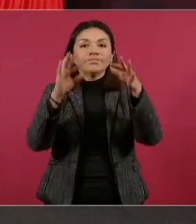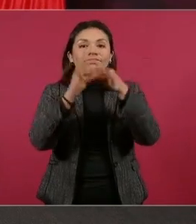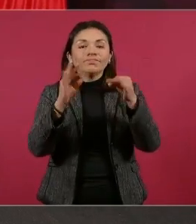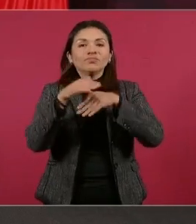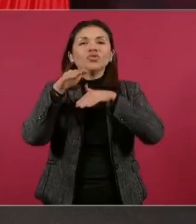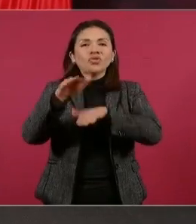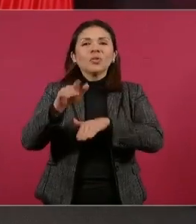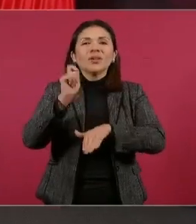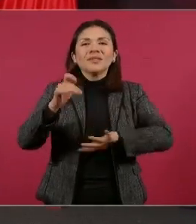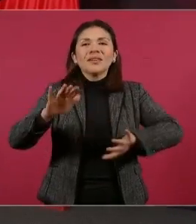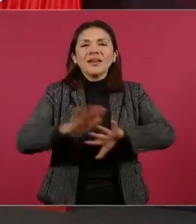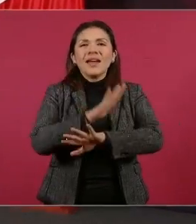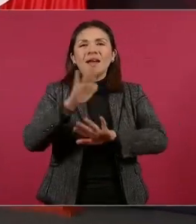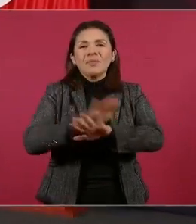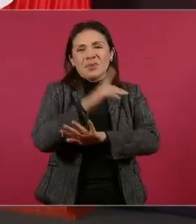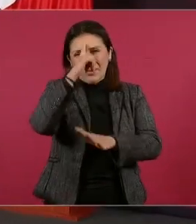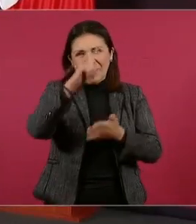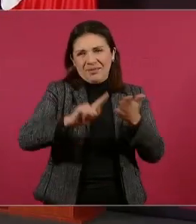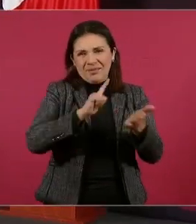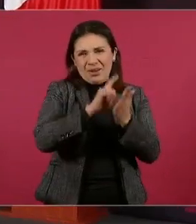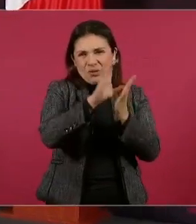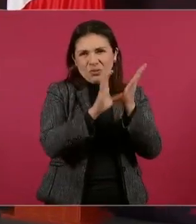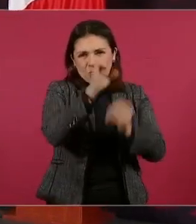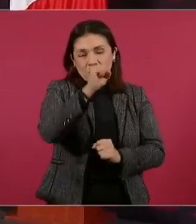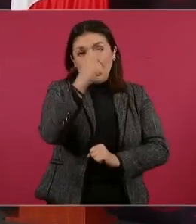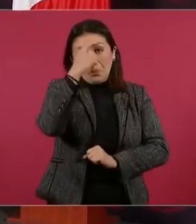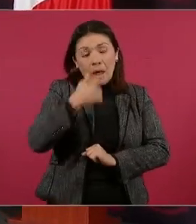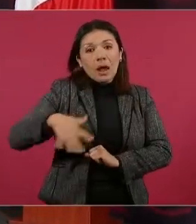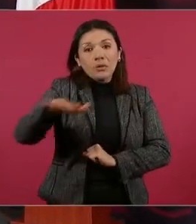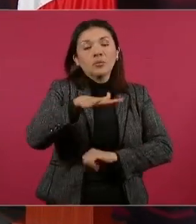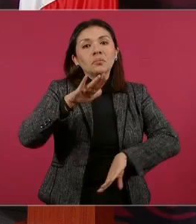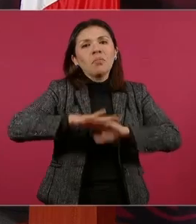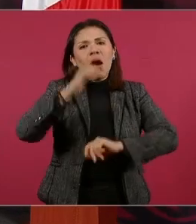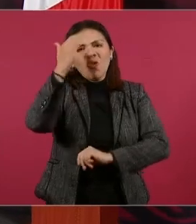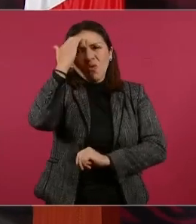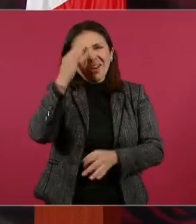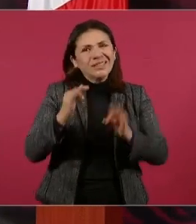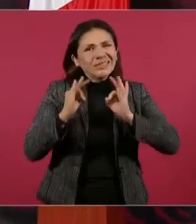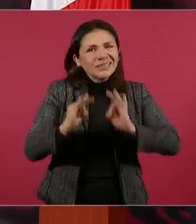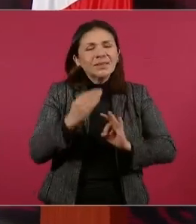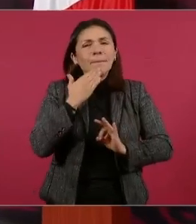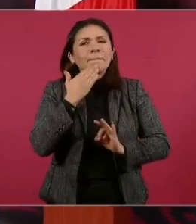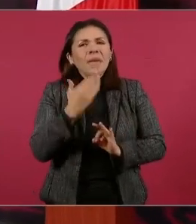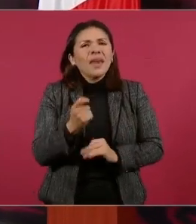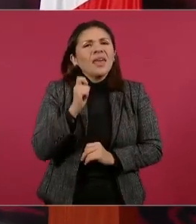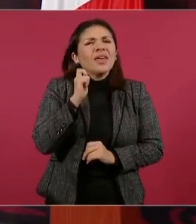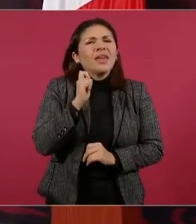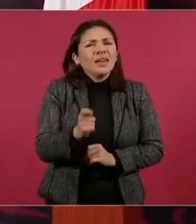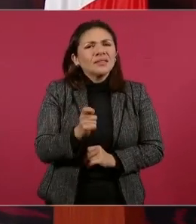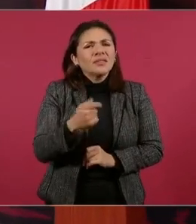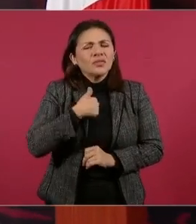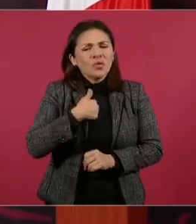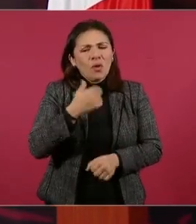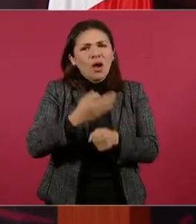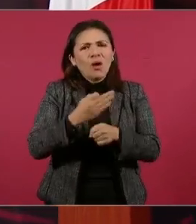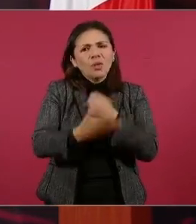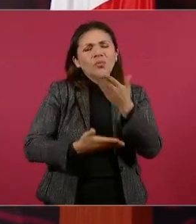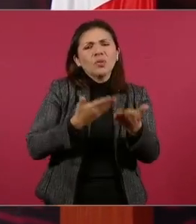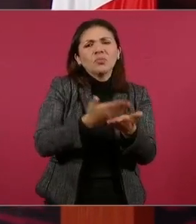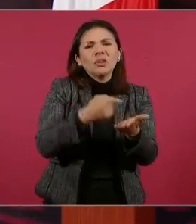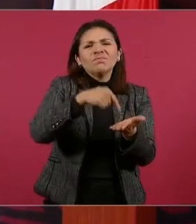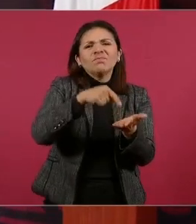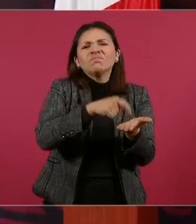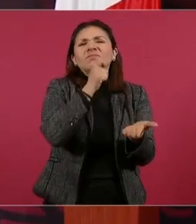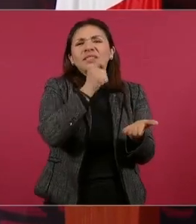constitucionales para que se conozca muy bien Qué es lo que estamos proponiendo